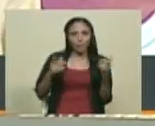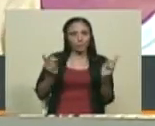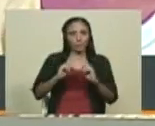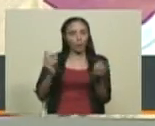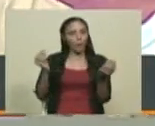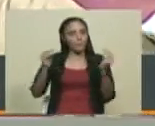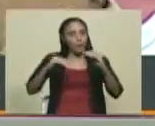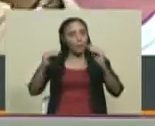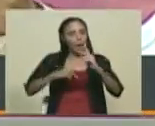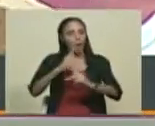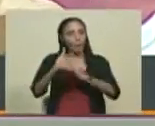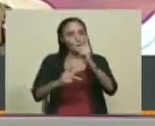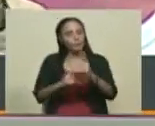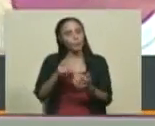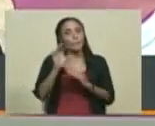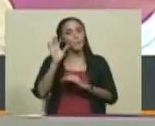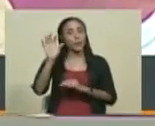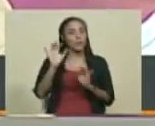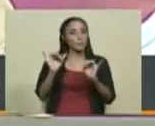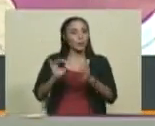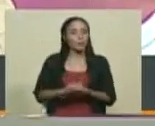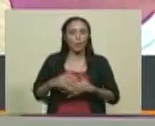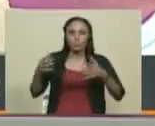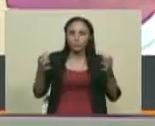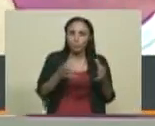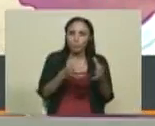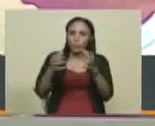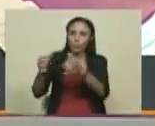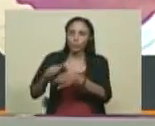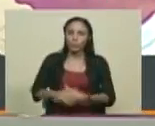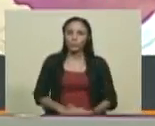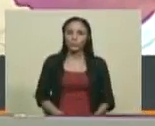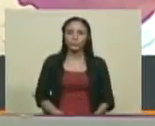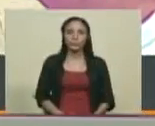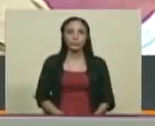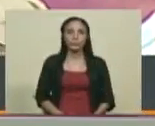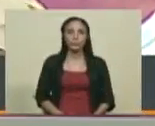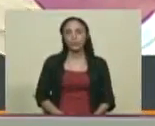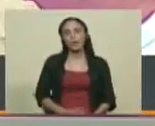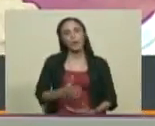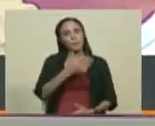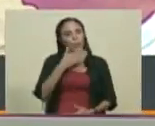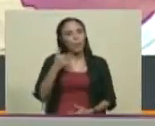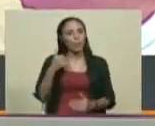produce para un país, para un colectivo, para la satisfacción de las necesidades